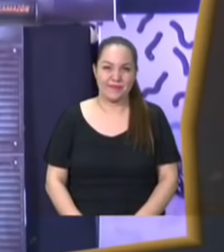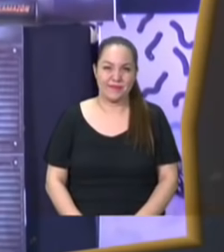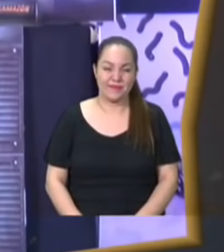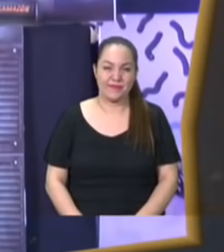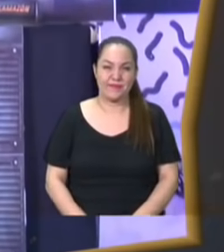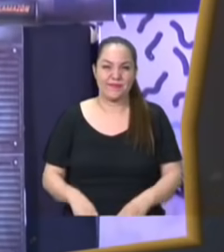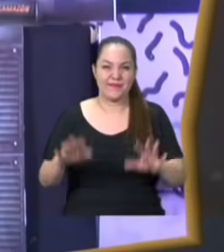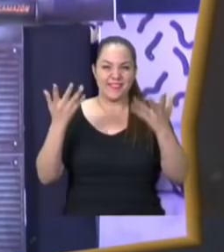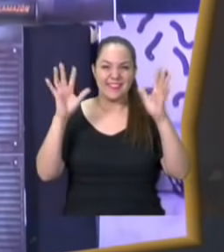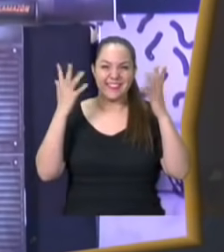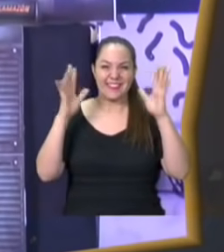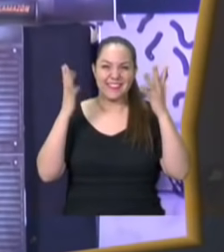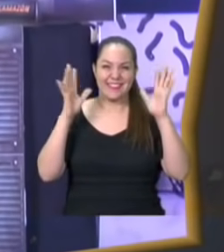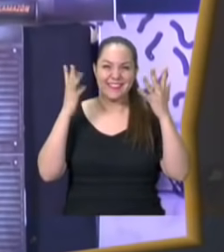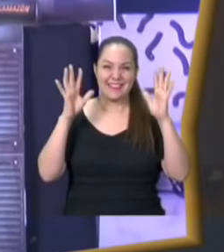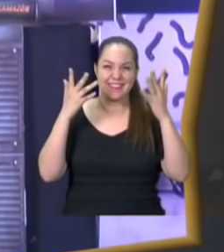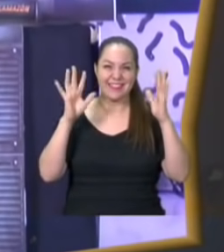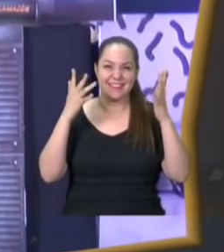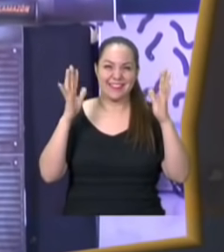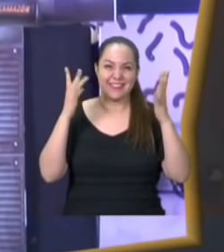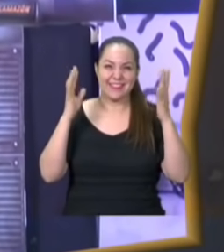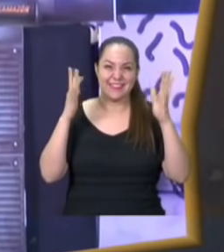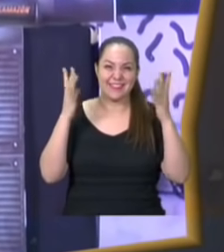Chavana, buenas noches, mi brother.